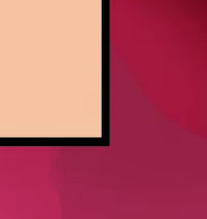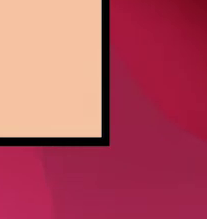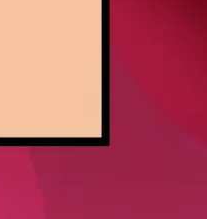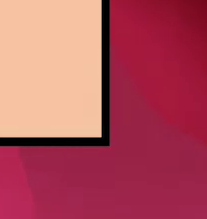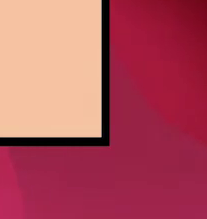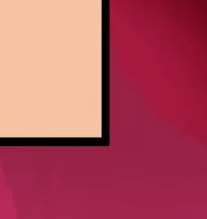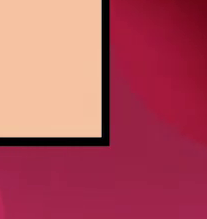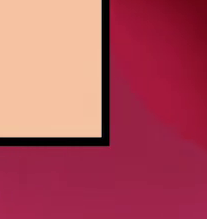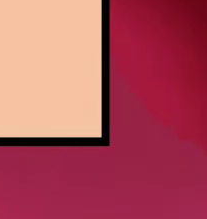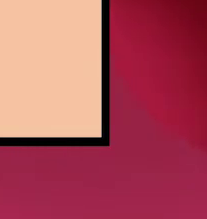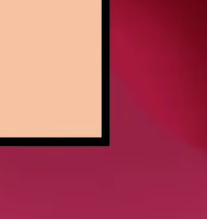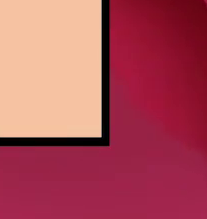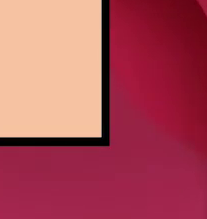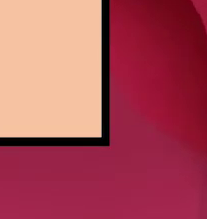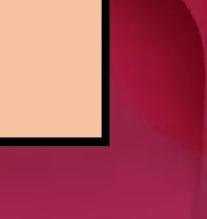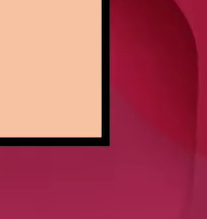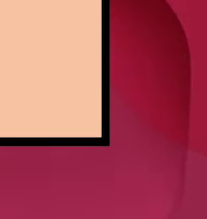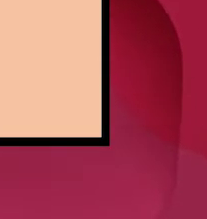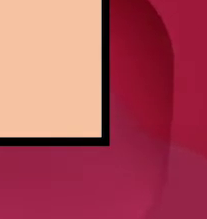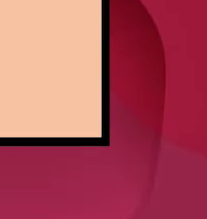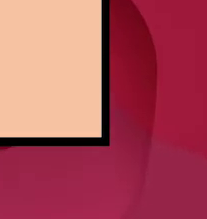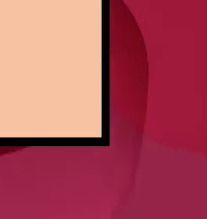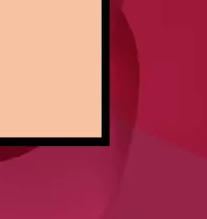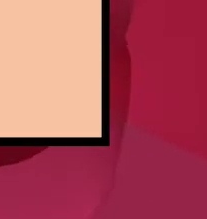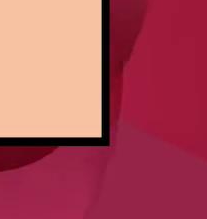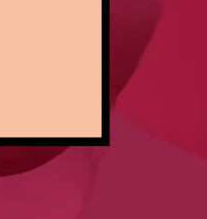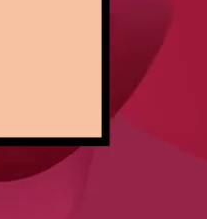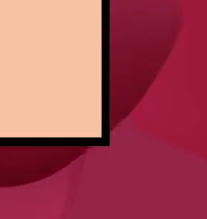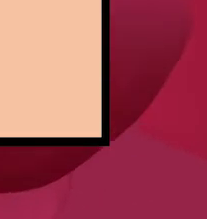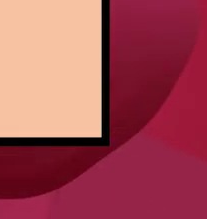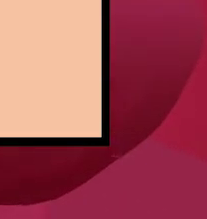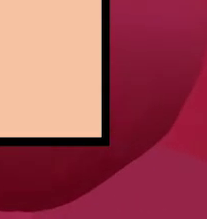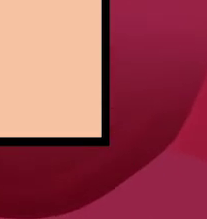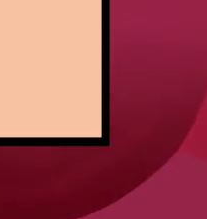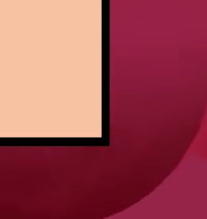Nupia ganchanamanda. Rafante.